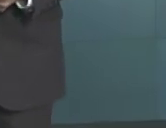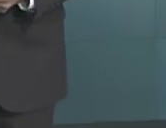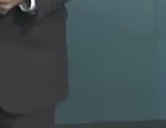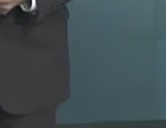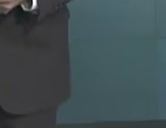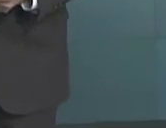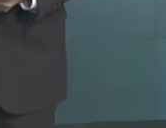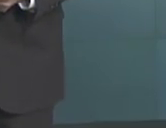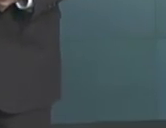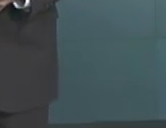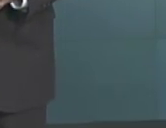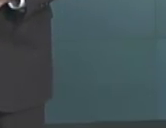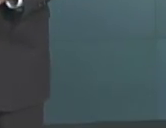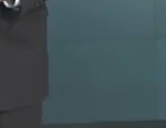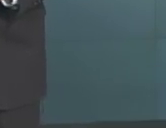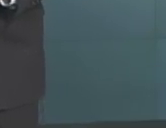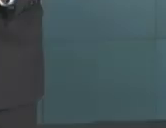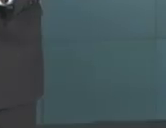Jesús.